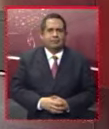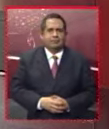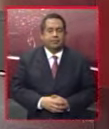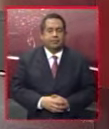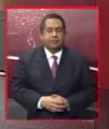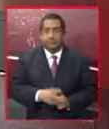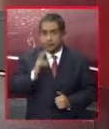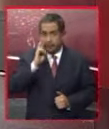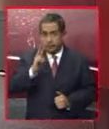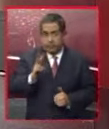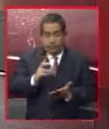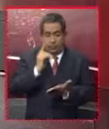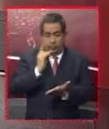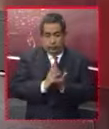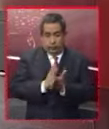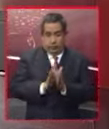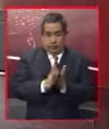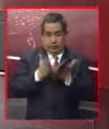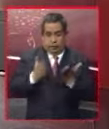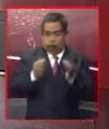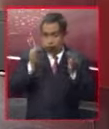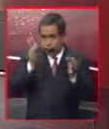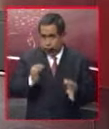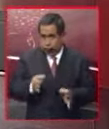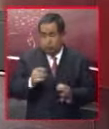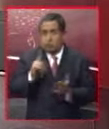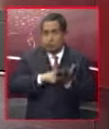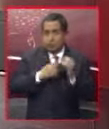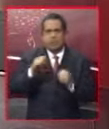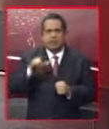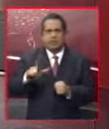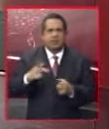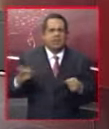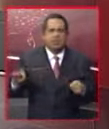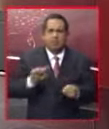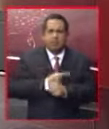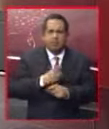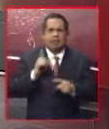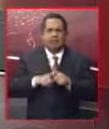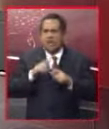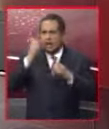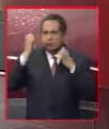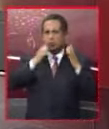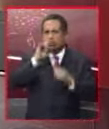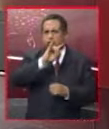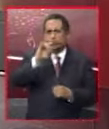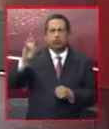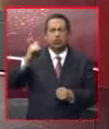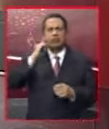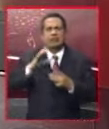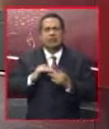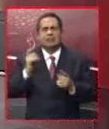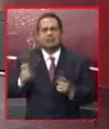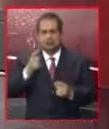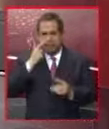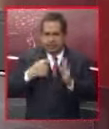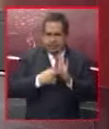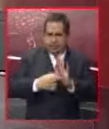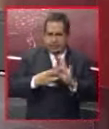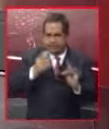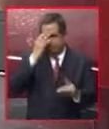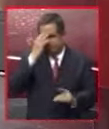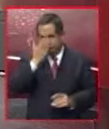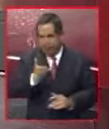Bueno, y además del ejemplar único y original de nuestra Constitución de 1917, ¿en qué consiste la exposición que está aquí en San Lázaro? Vamos a conocerla.